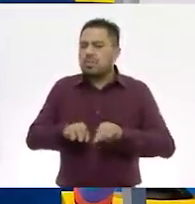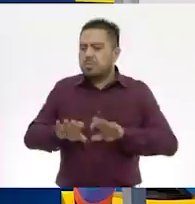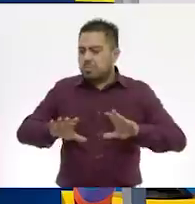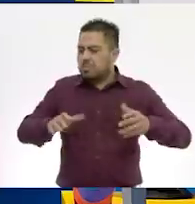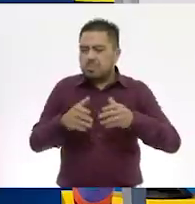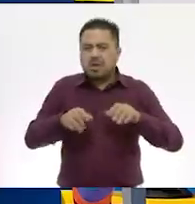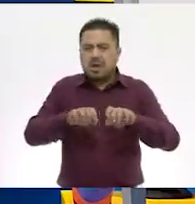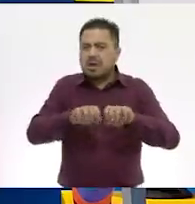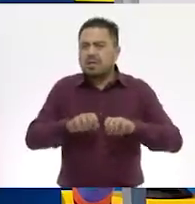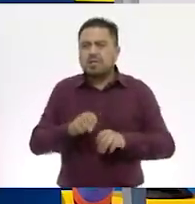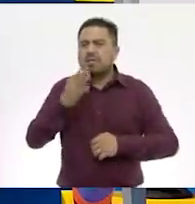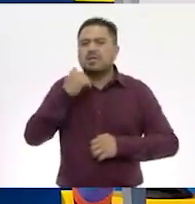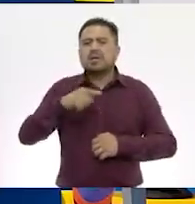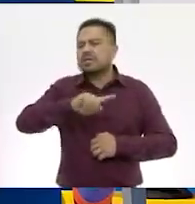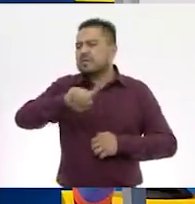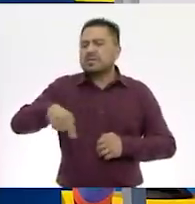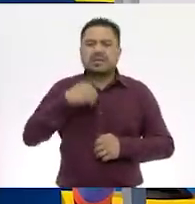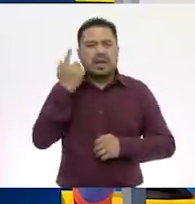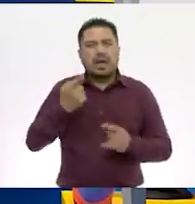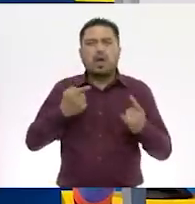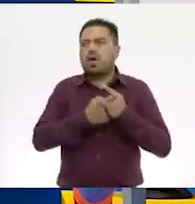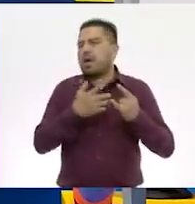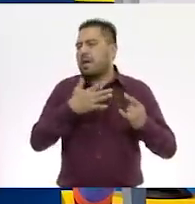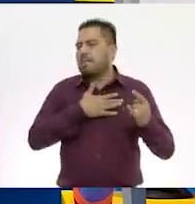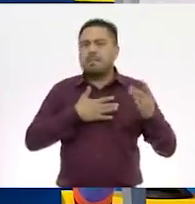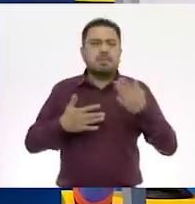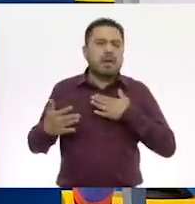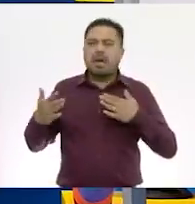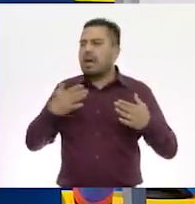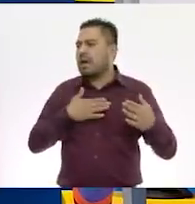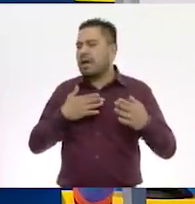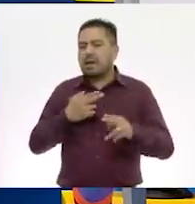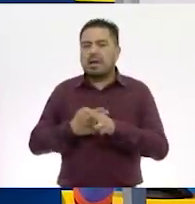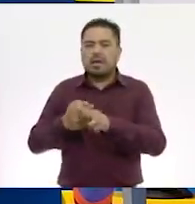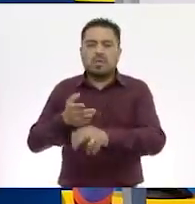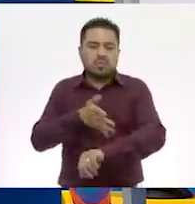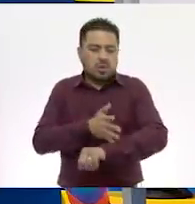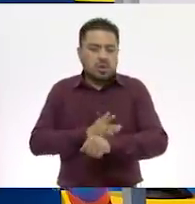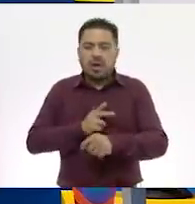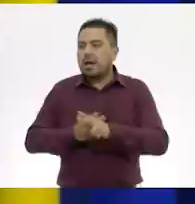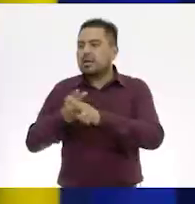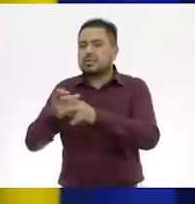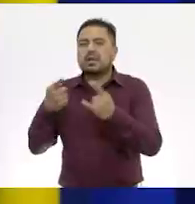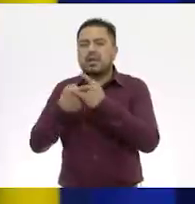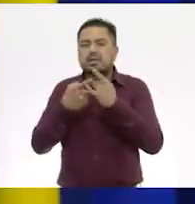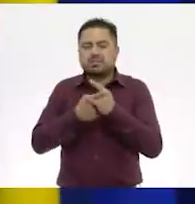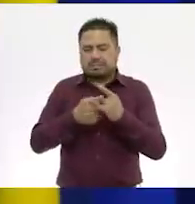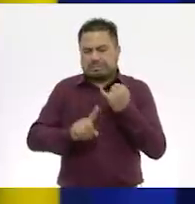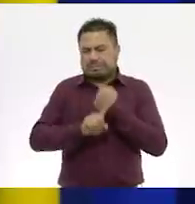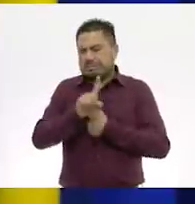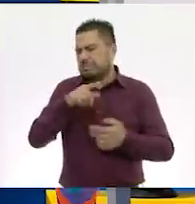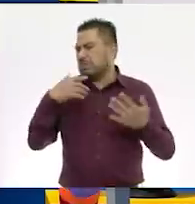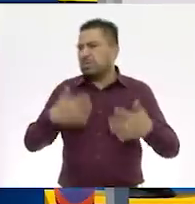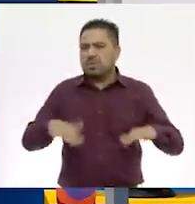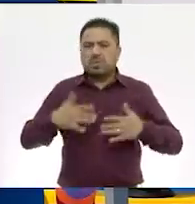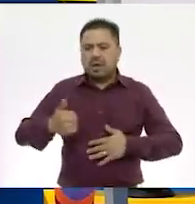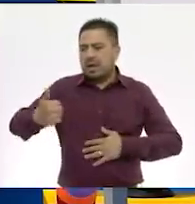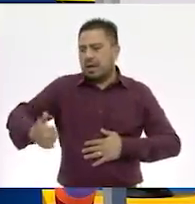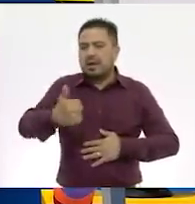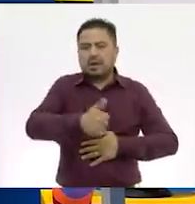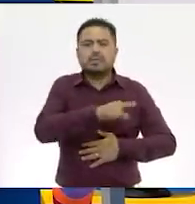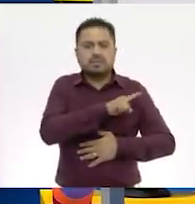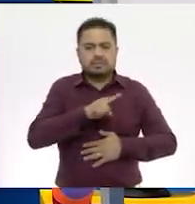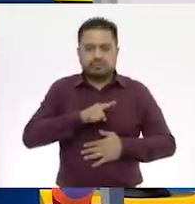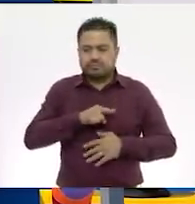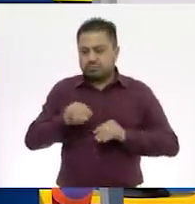equipo? Si toda la gente quisiera anotar el gol desde el portero hasta el delantero. Pues sería un caos. Cada quien cumple con una parte y